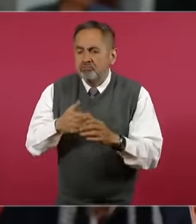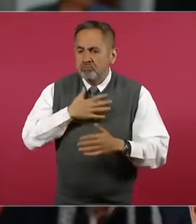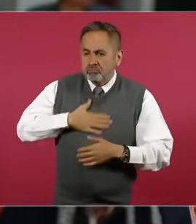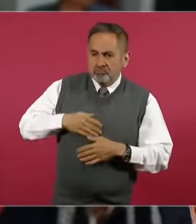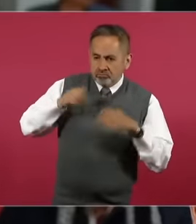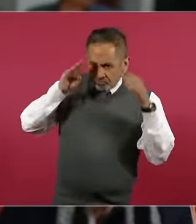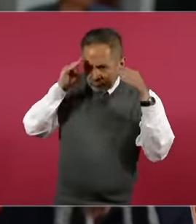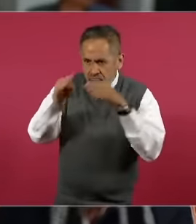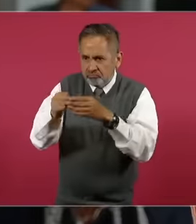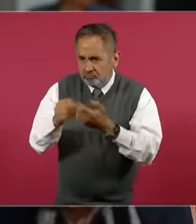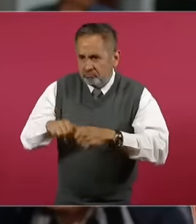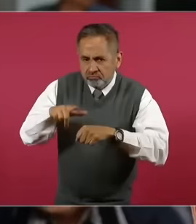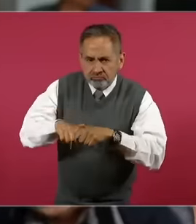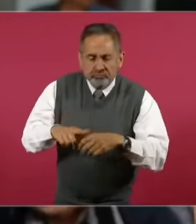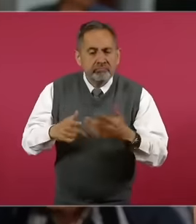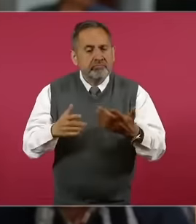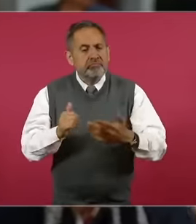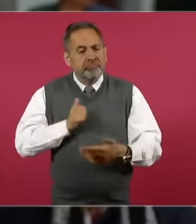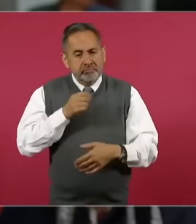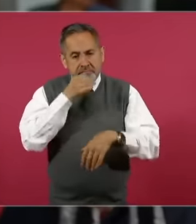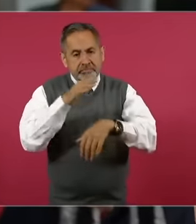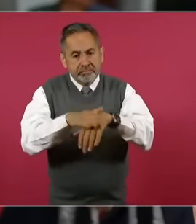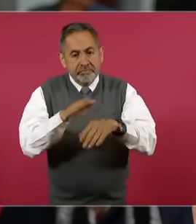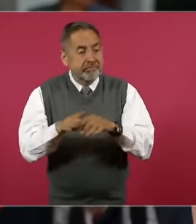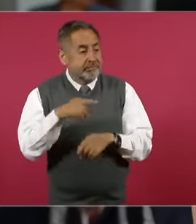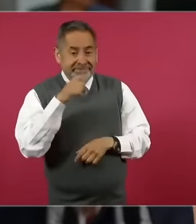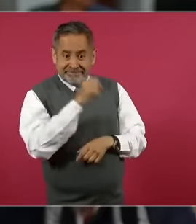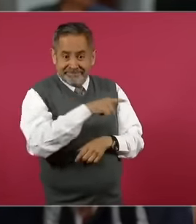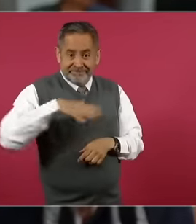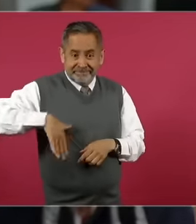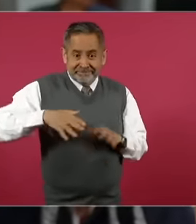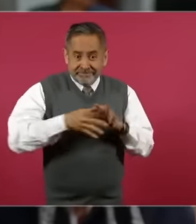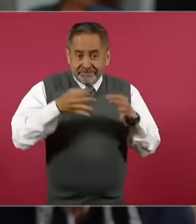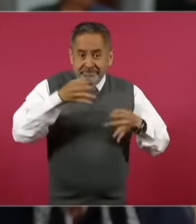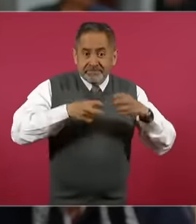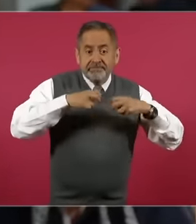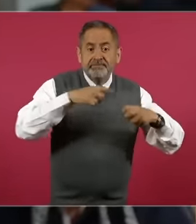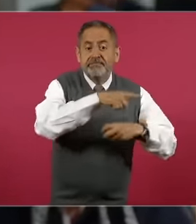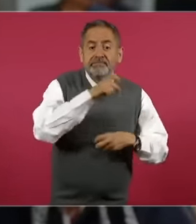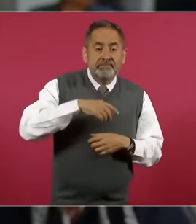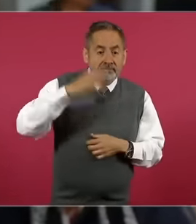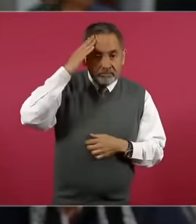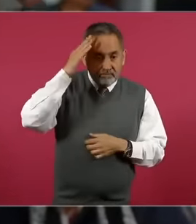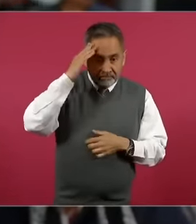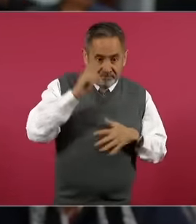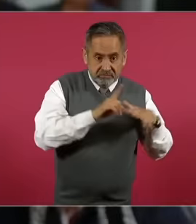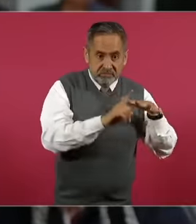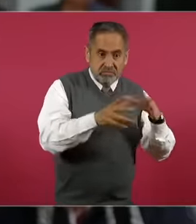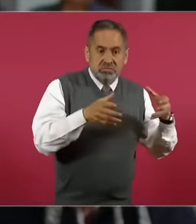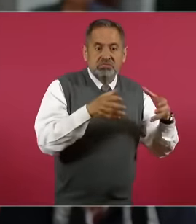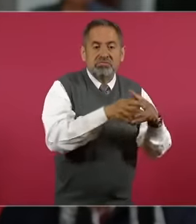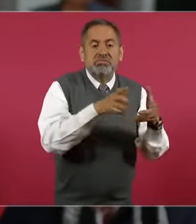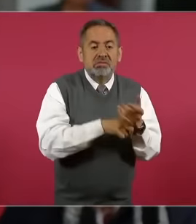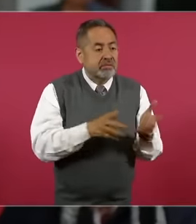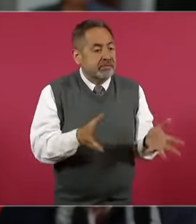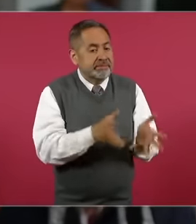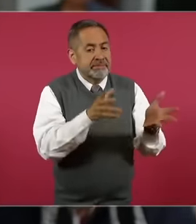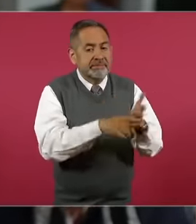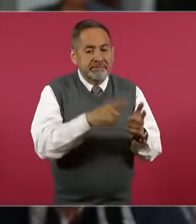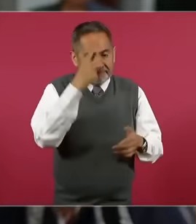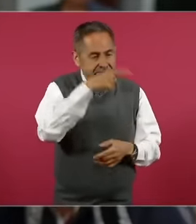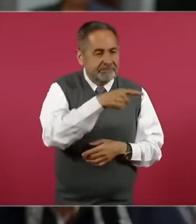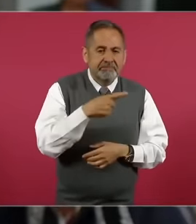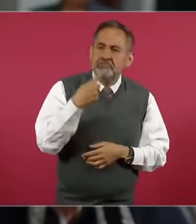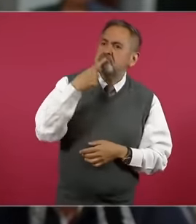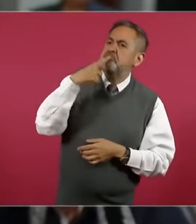enfoque social? Y aprovecho para decirle que también este magistrado fue de los que encabezó a los magistrados para interponer